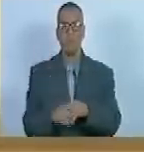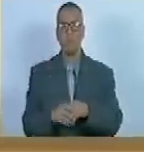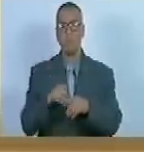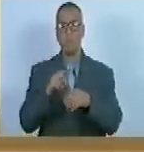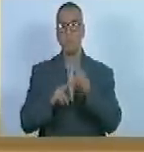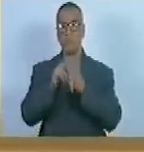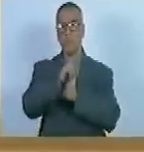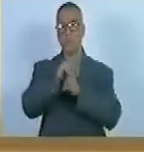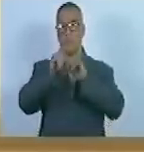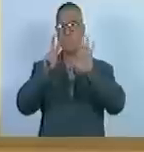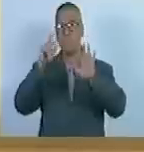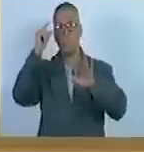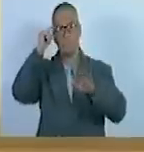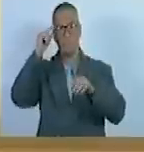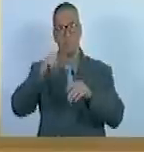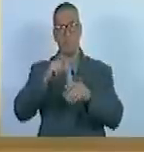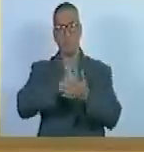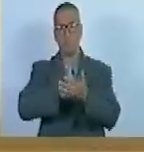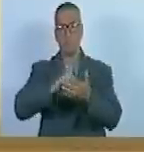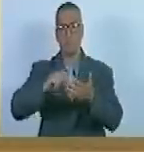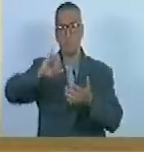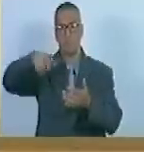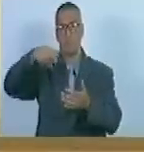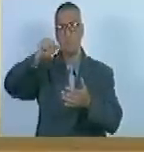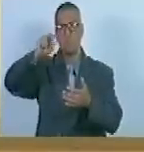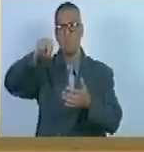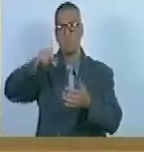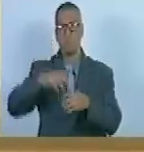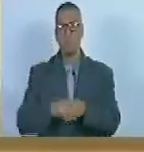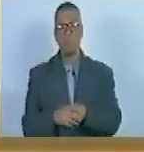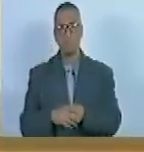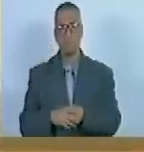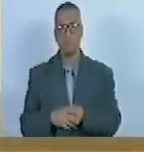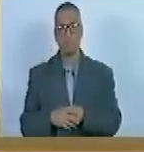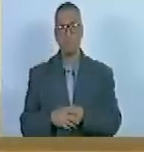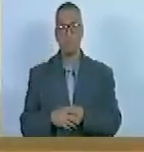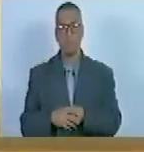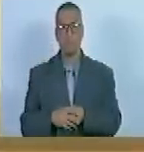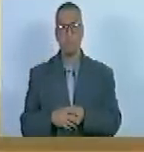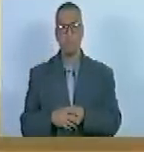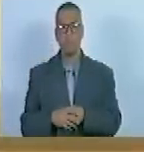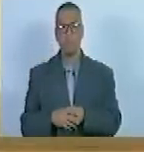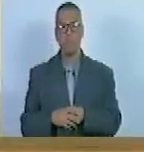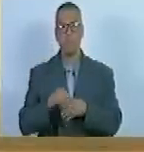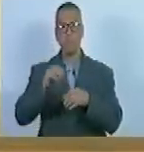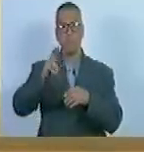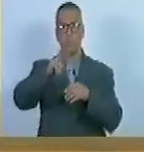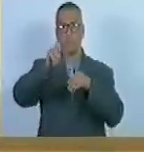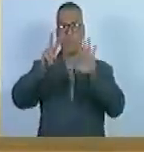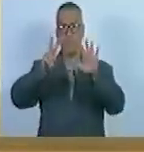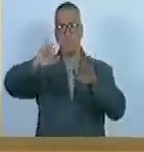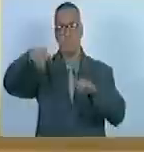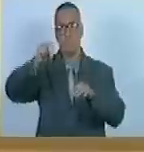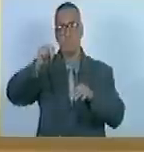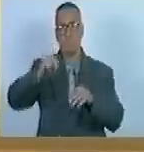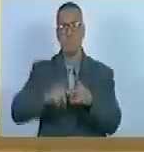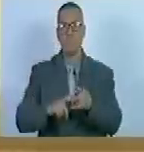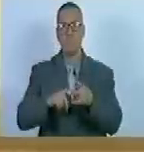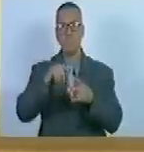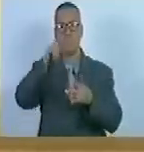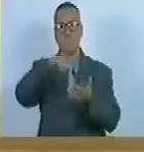los 27 días del mes de junio, a los 27 días del mes de junio